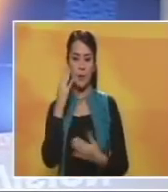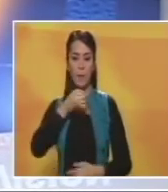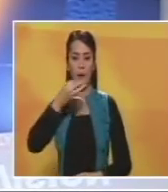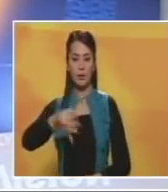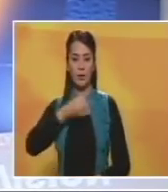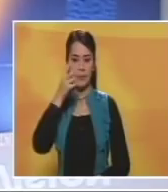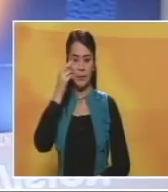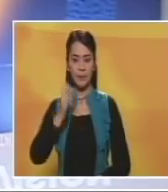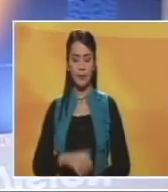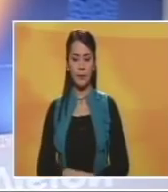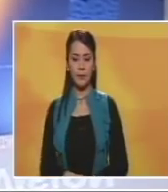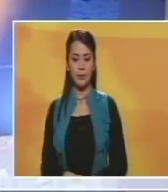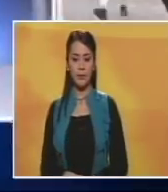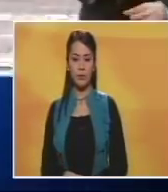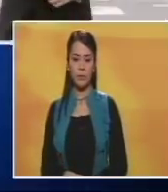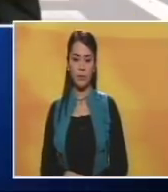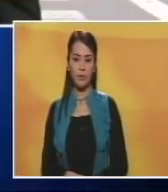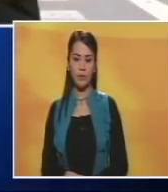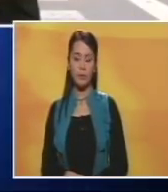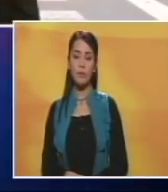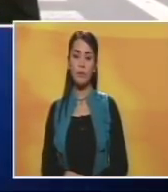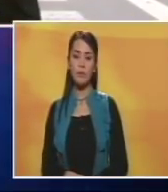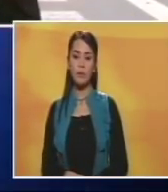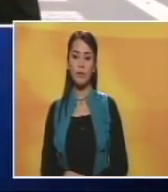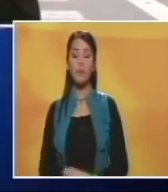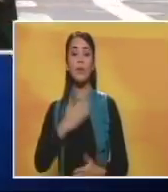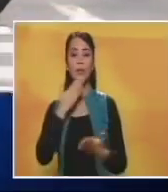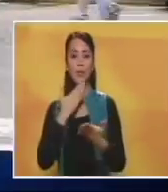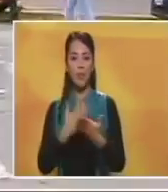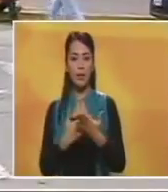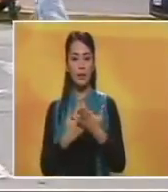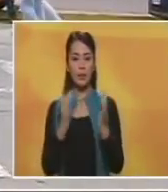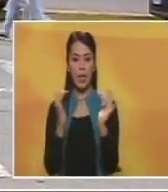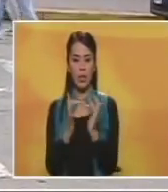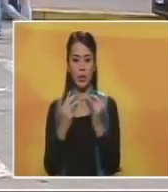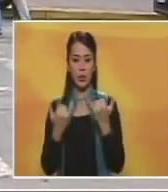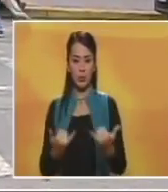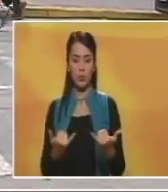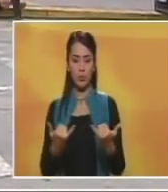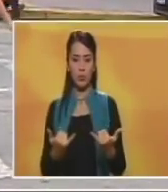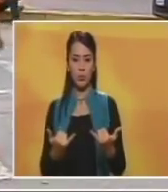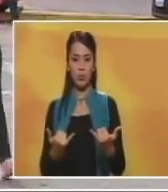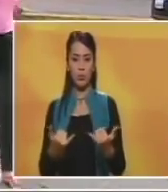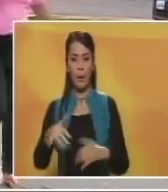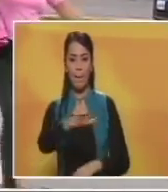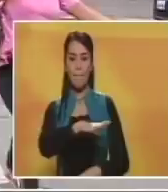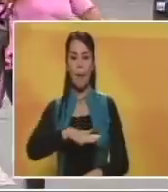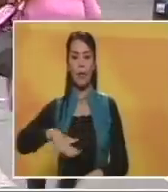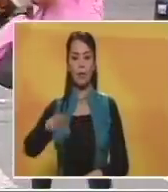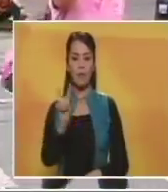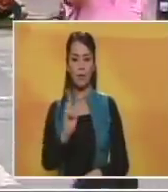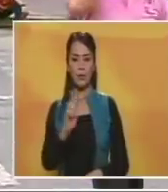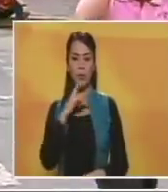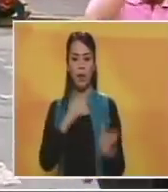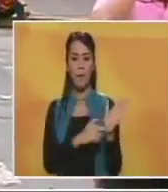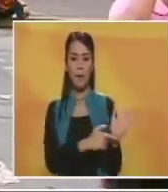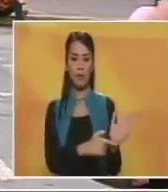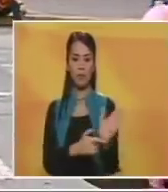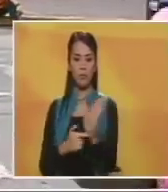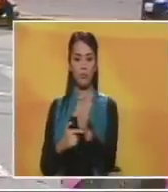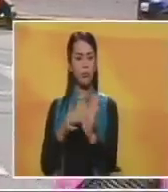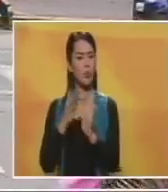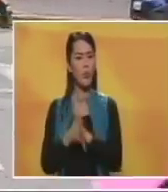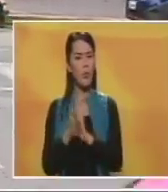Buenas tardes, Manuel, te escuchamos. Sí, así es, gracias. Nosotros este contacto lo realizamos desde Plaza Venezuela para mostrarles cuál